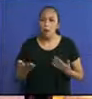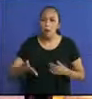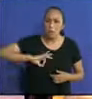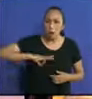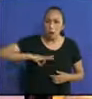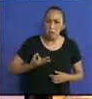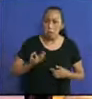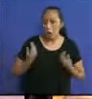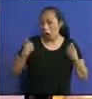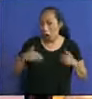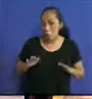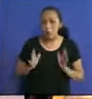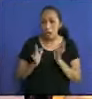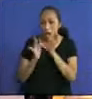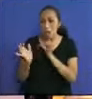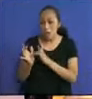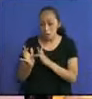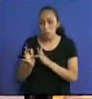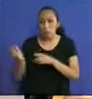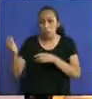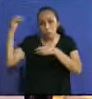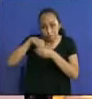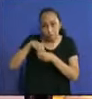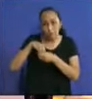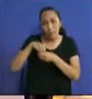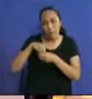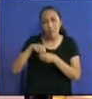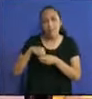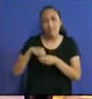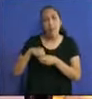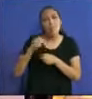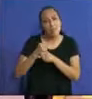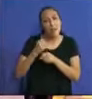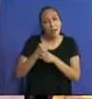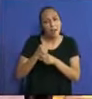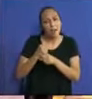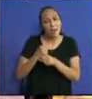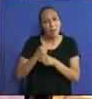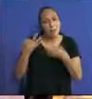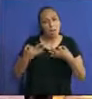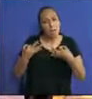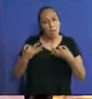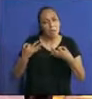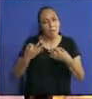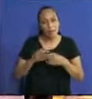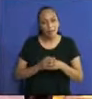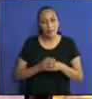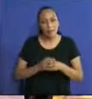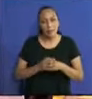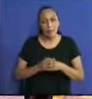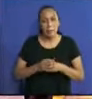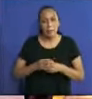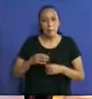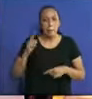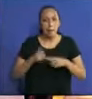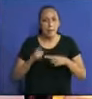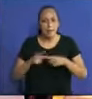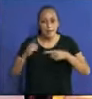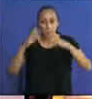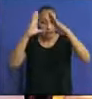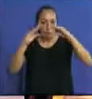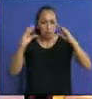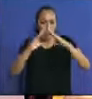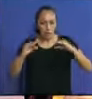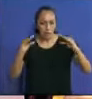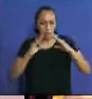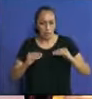cosas extraordinarias. La Navidad es un mensaje de gran esperanza. Jesús nos